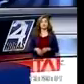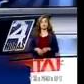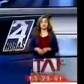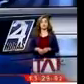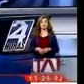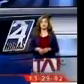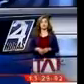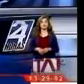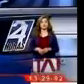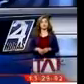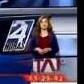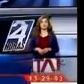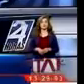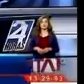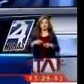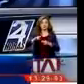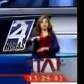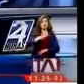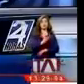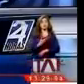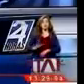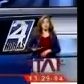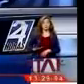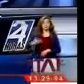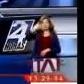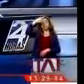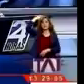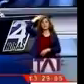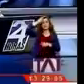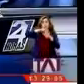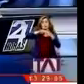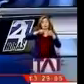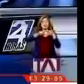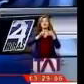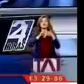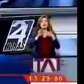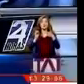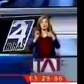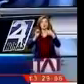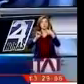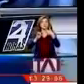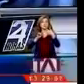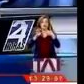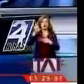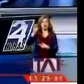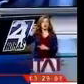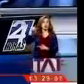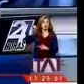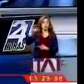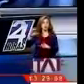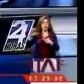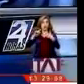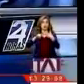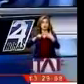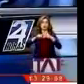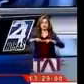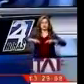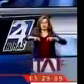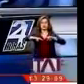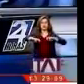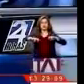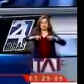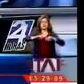Jorge Glass, Ricardo Rivera, Tomislav Topic, investigados por lavado de activos y testaferrismo en acería